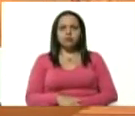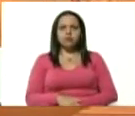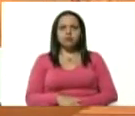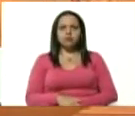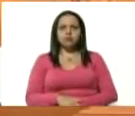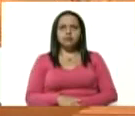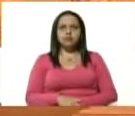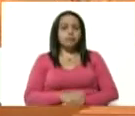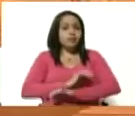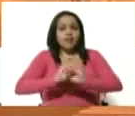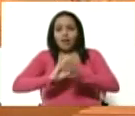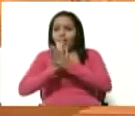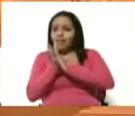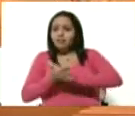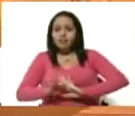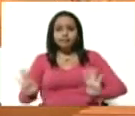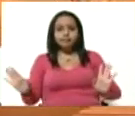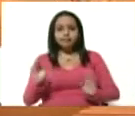Ya basta.